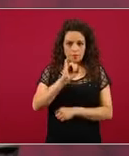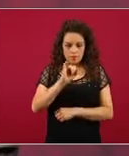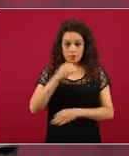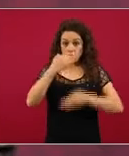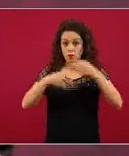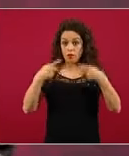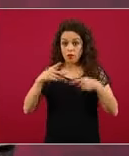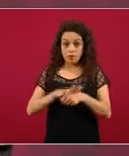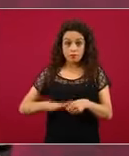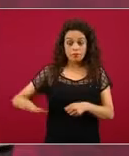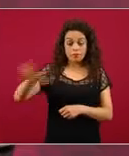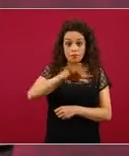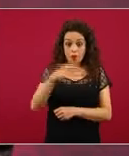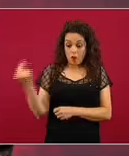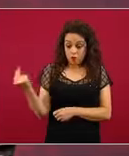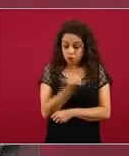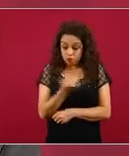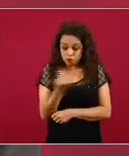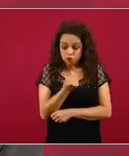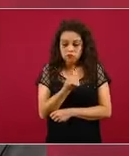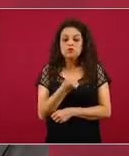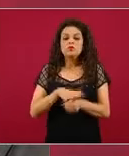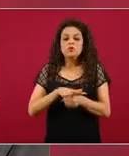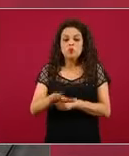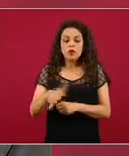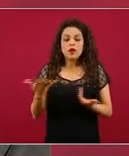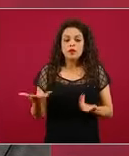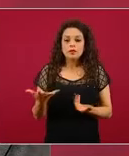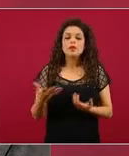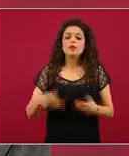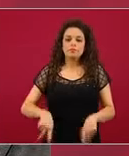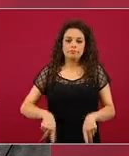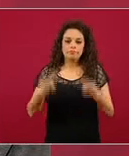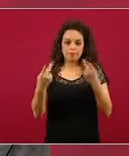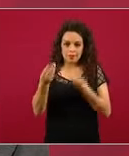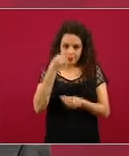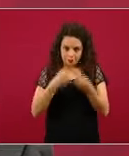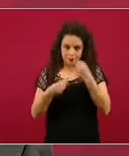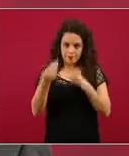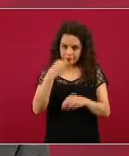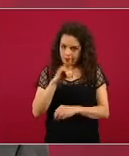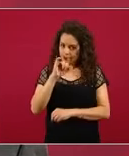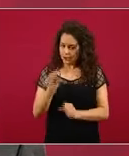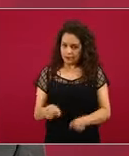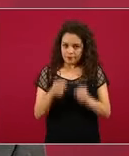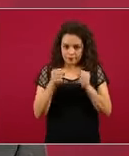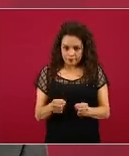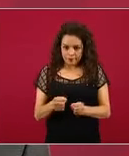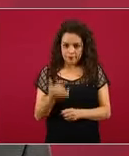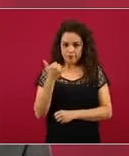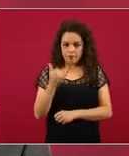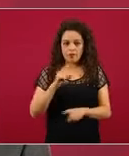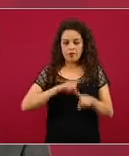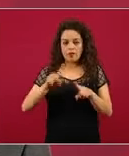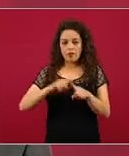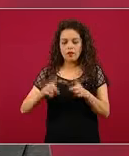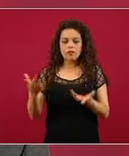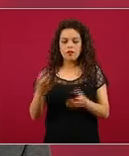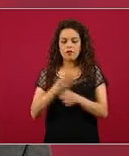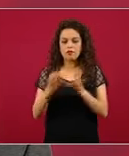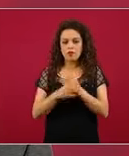las esenciales incluyen, desde luego, la venta de alimentos y la mayoría de los insumos de la vida